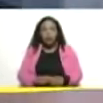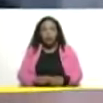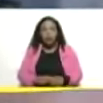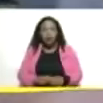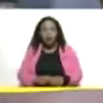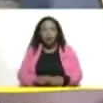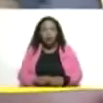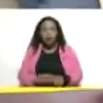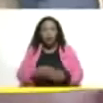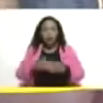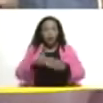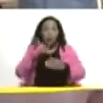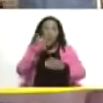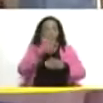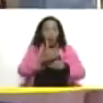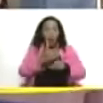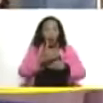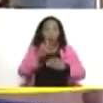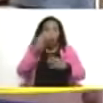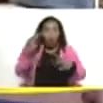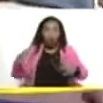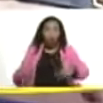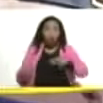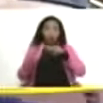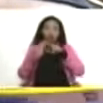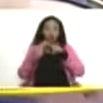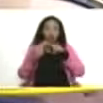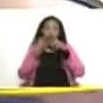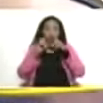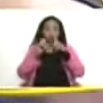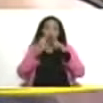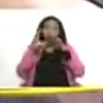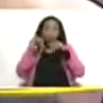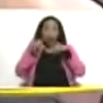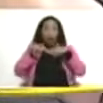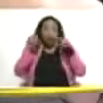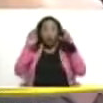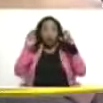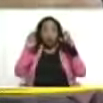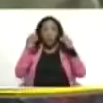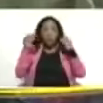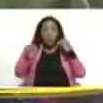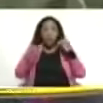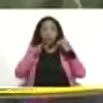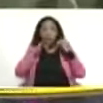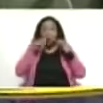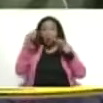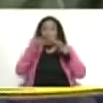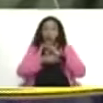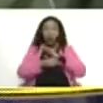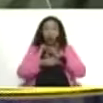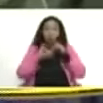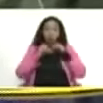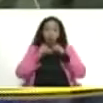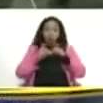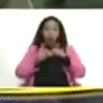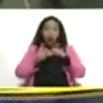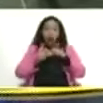Después nos vemos y seguimos conversando este tema con más detalles para seguir andando los